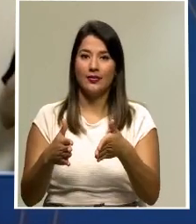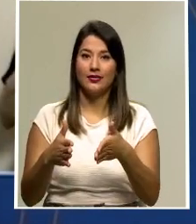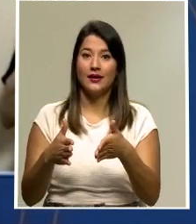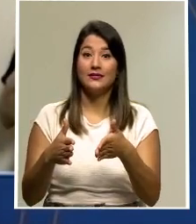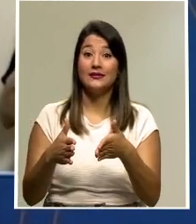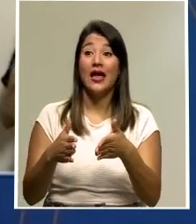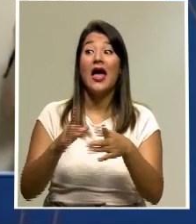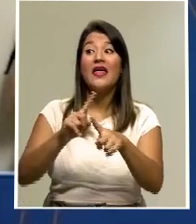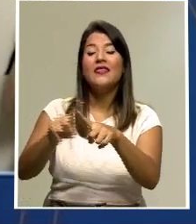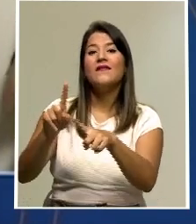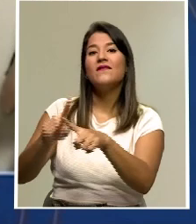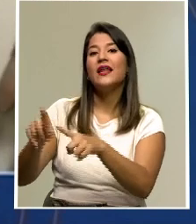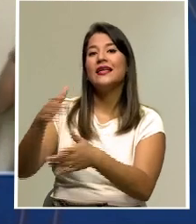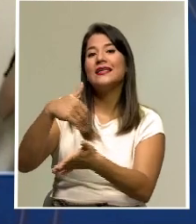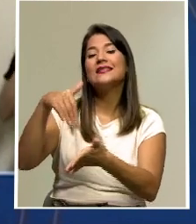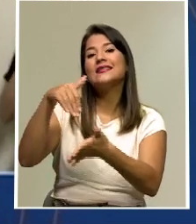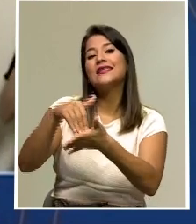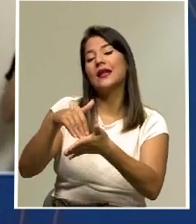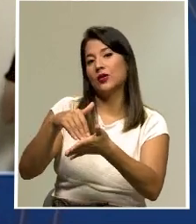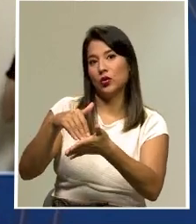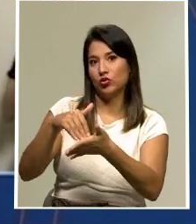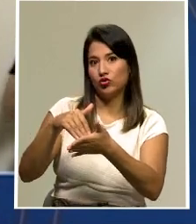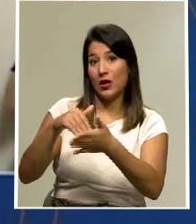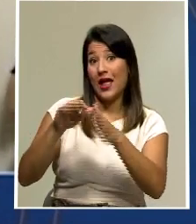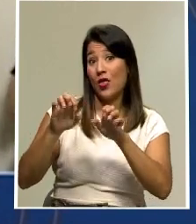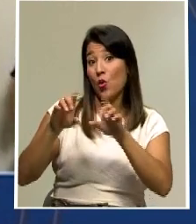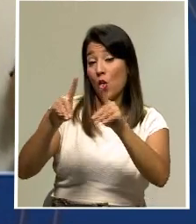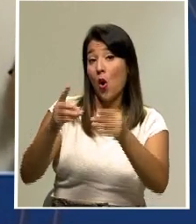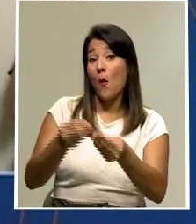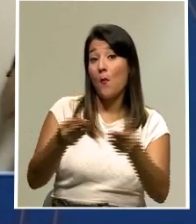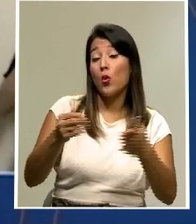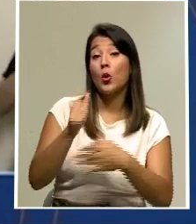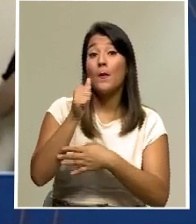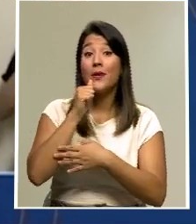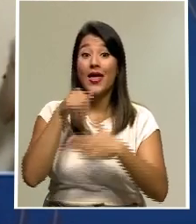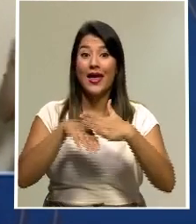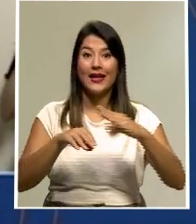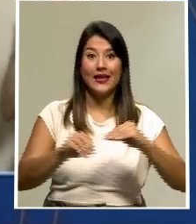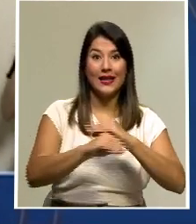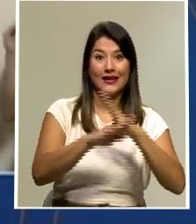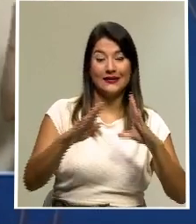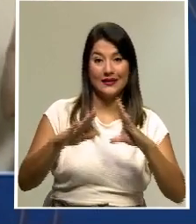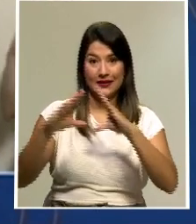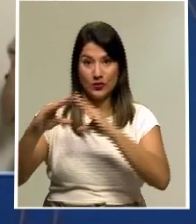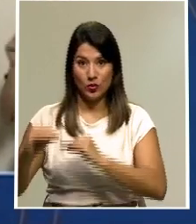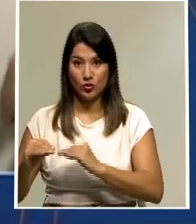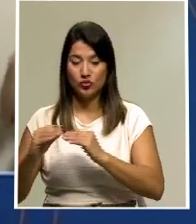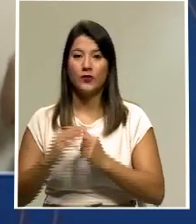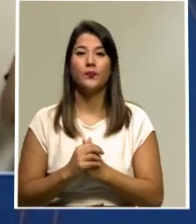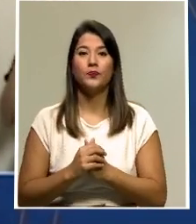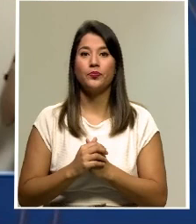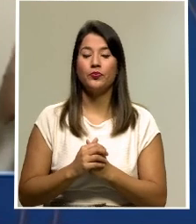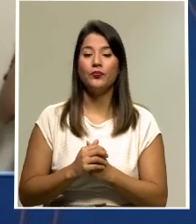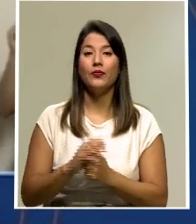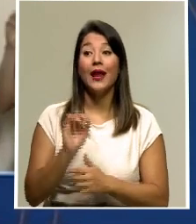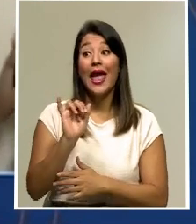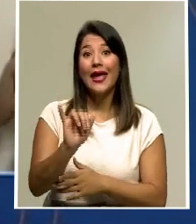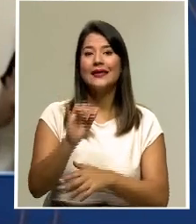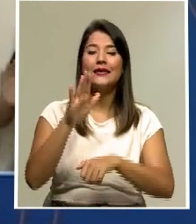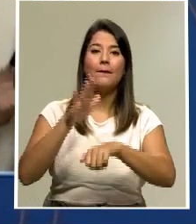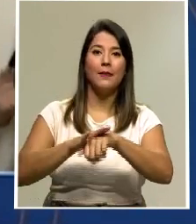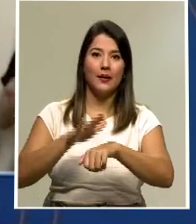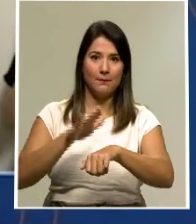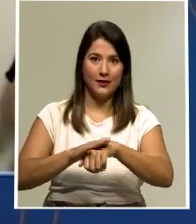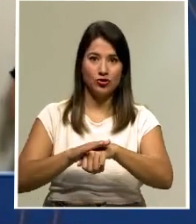diferentes centros educativos públicos y privados, tanto diurnos como nocturnos. Esta excepción